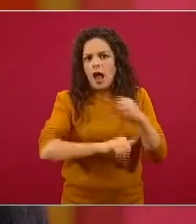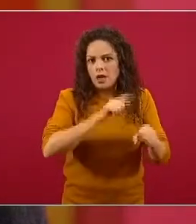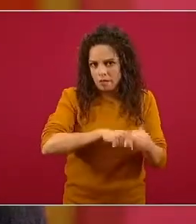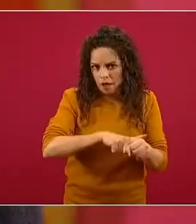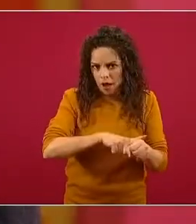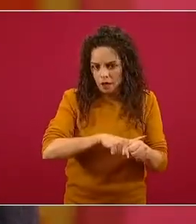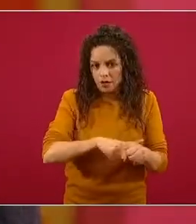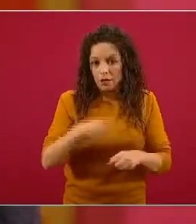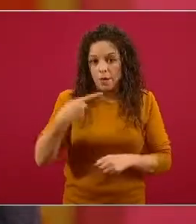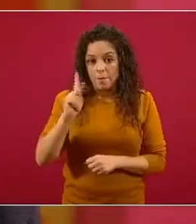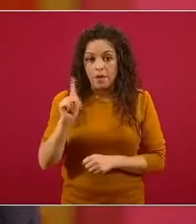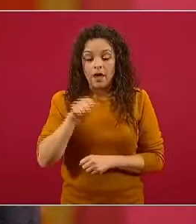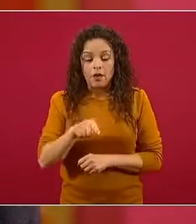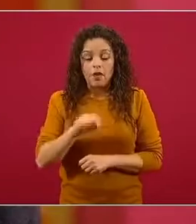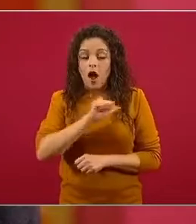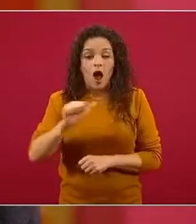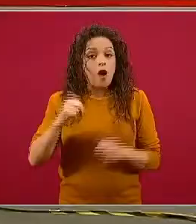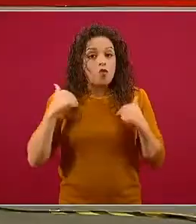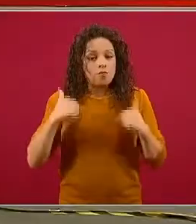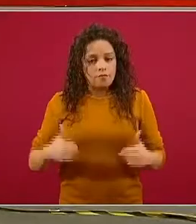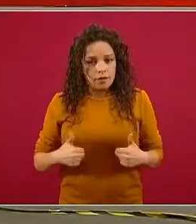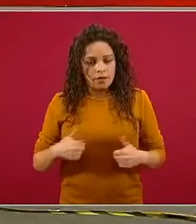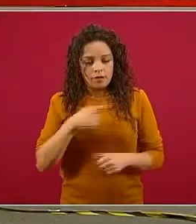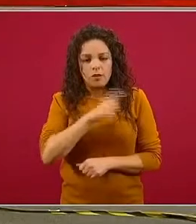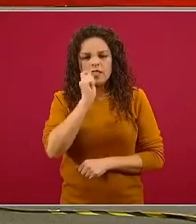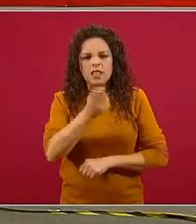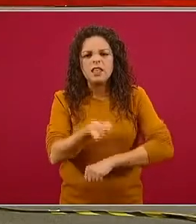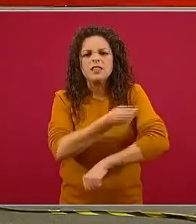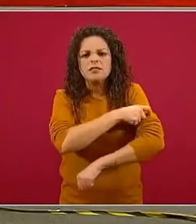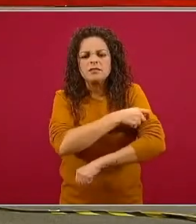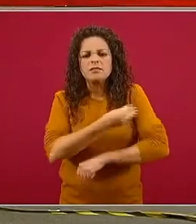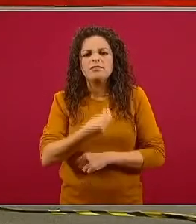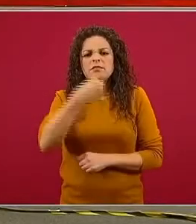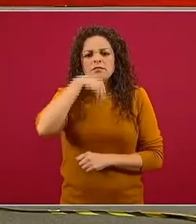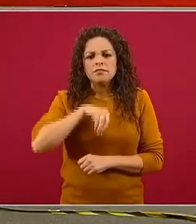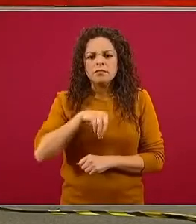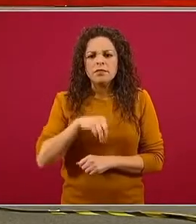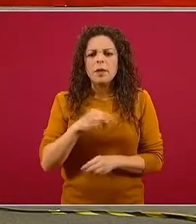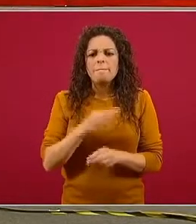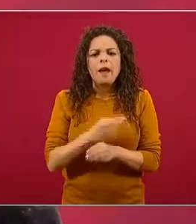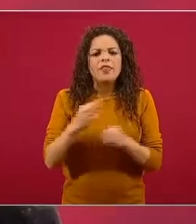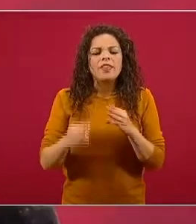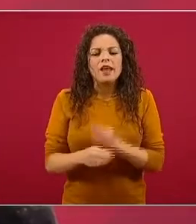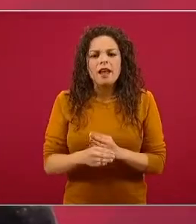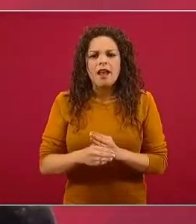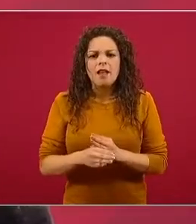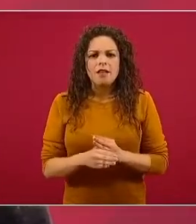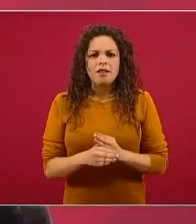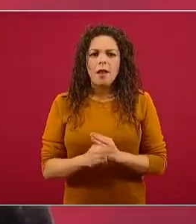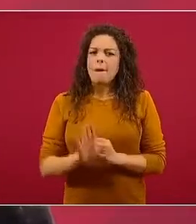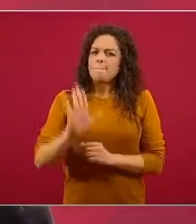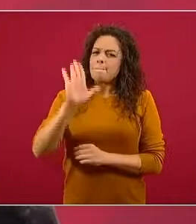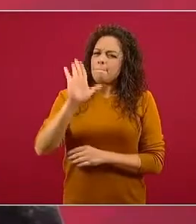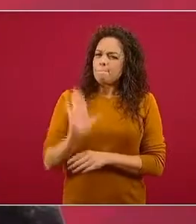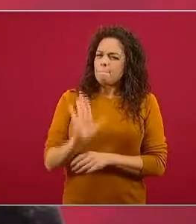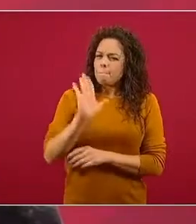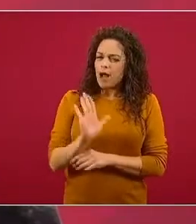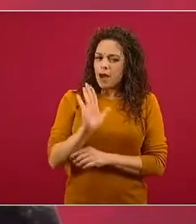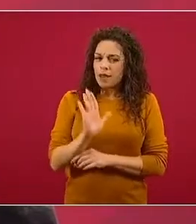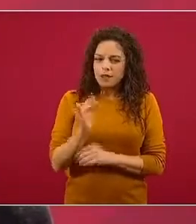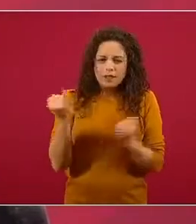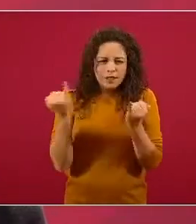humanos. Se introduce un material que se parece a la